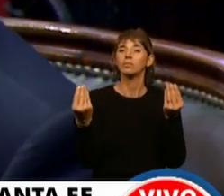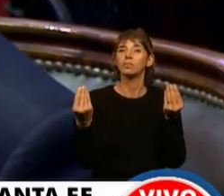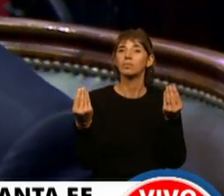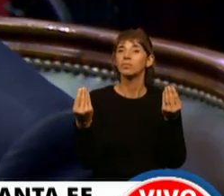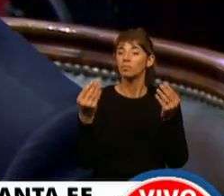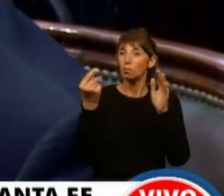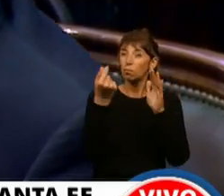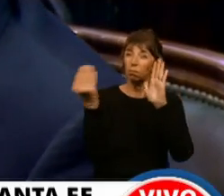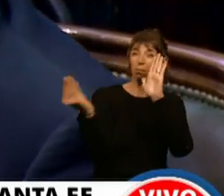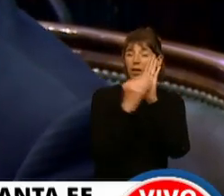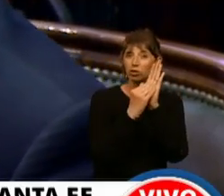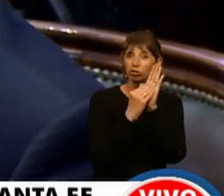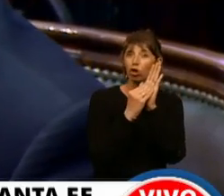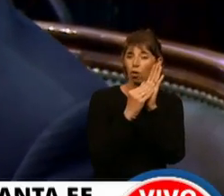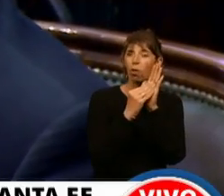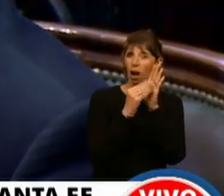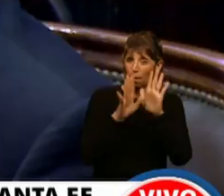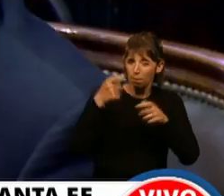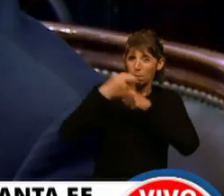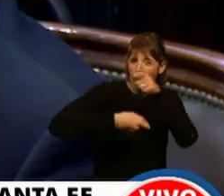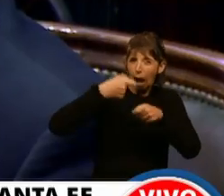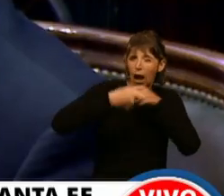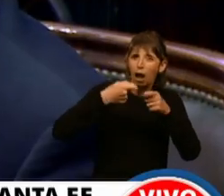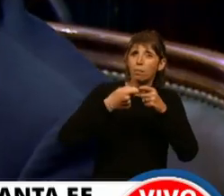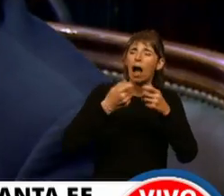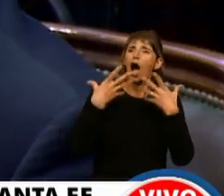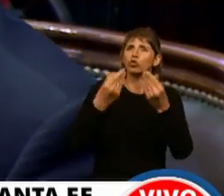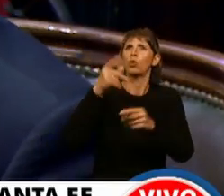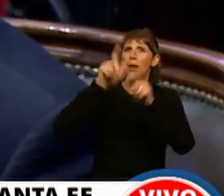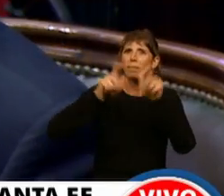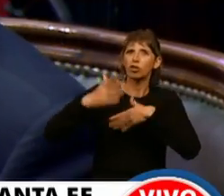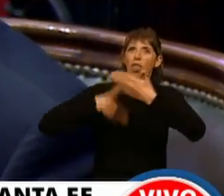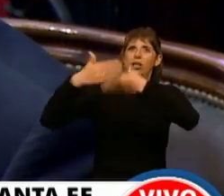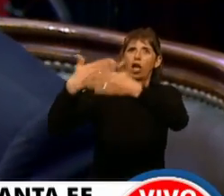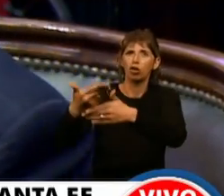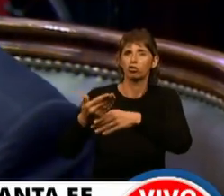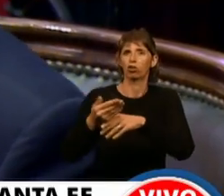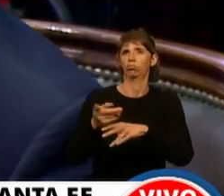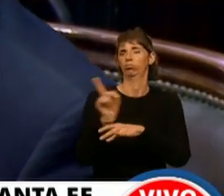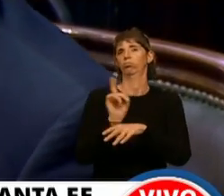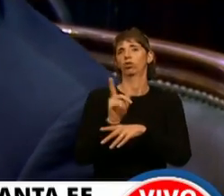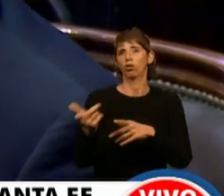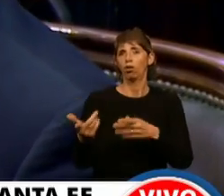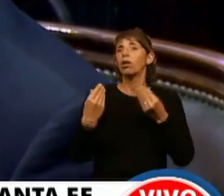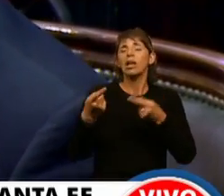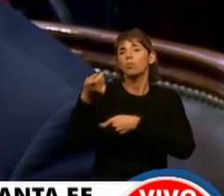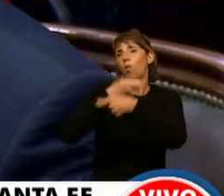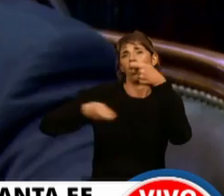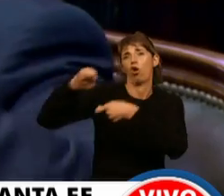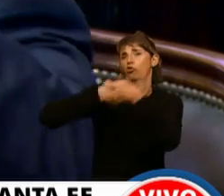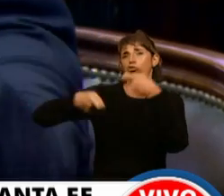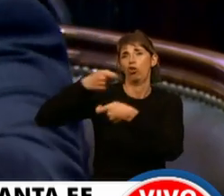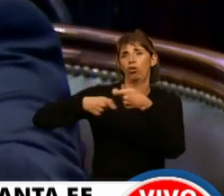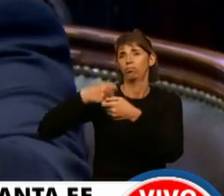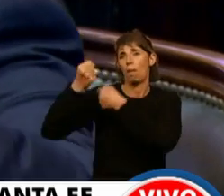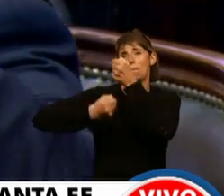contribuyó a ser un factor del desarrollo contribuyó a ser un factor de negocio financiero eso es lo que tenemos que reemplazar de fondo